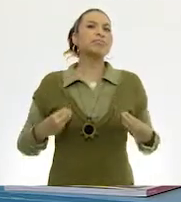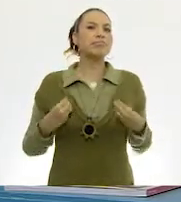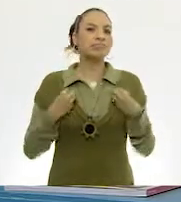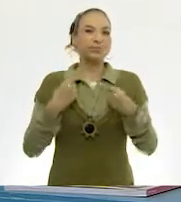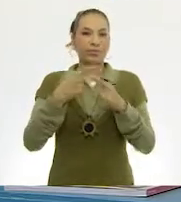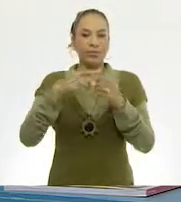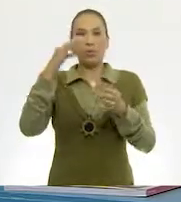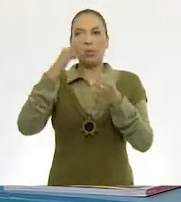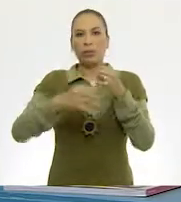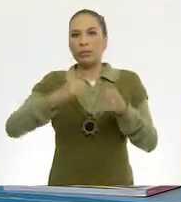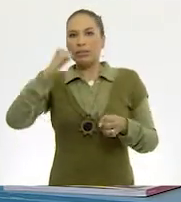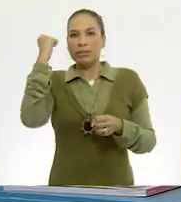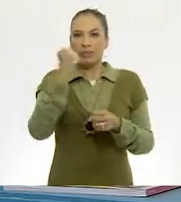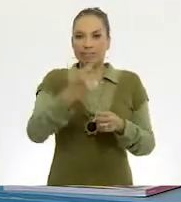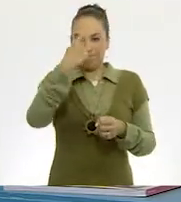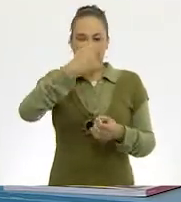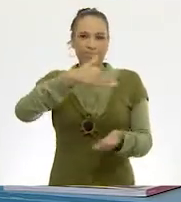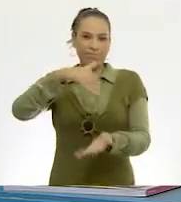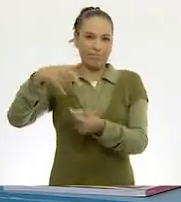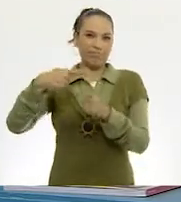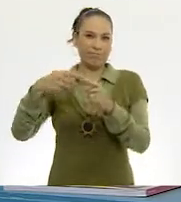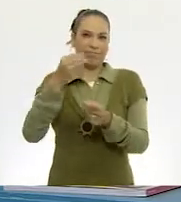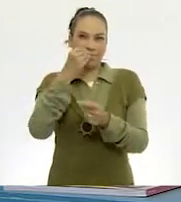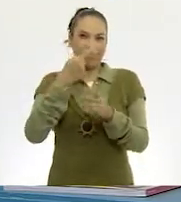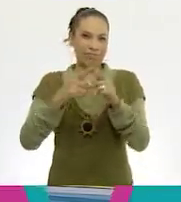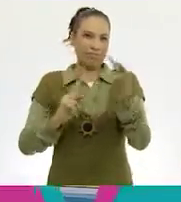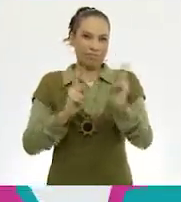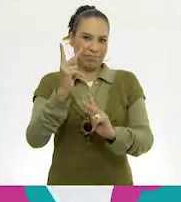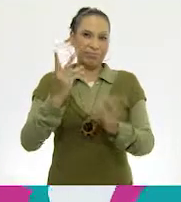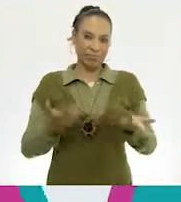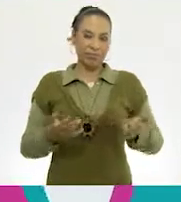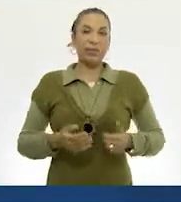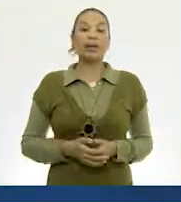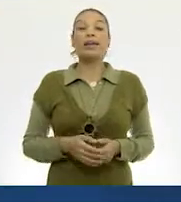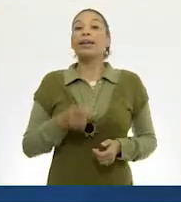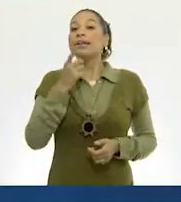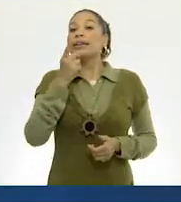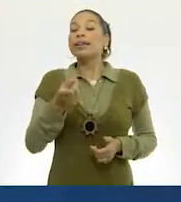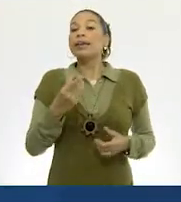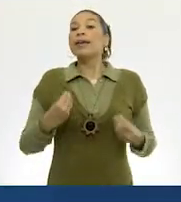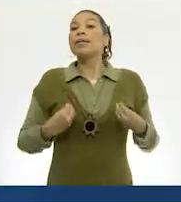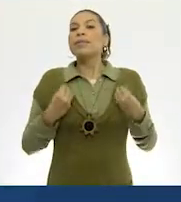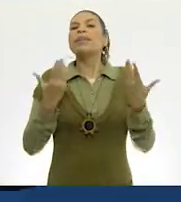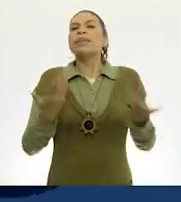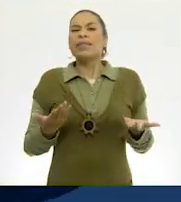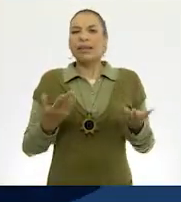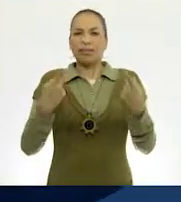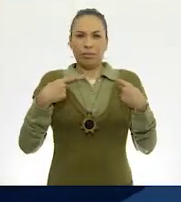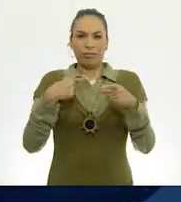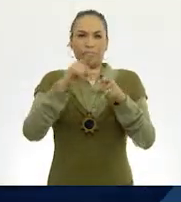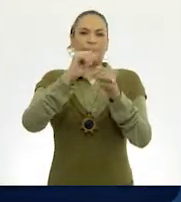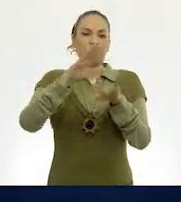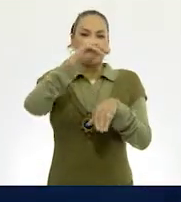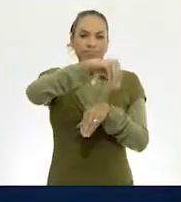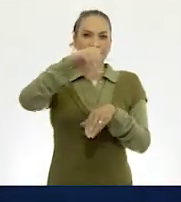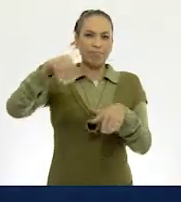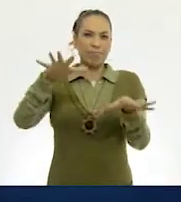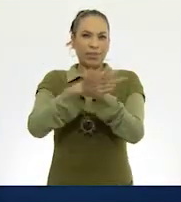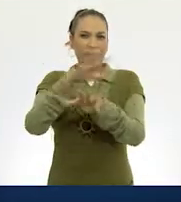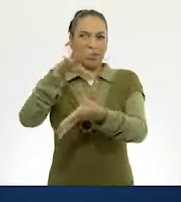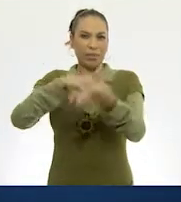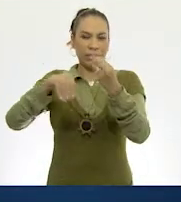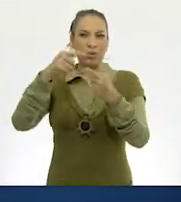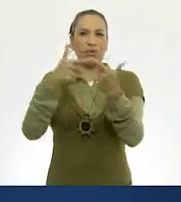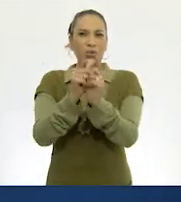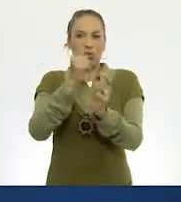primeros cazadores-recolectores? Por supuesto. Dice, la vida nómada implicaba que los grupos